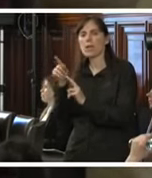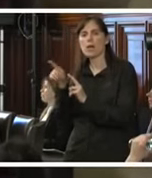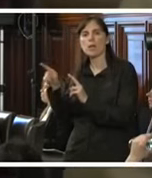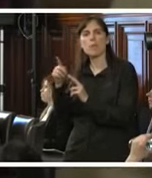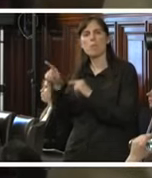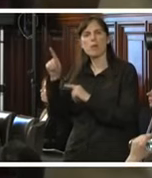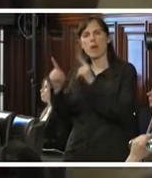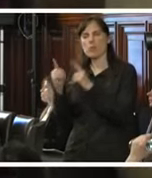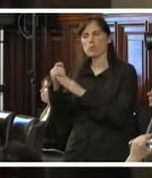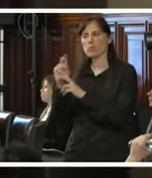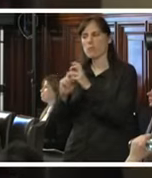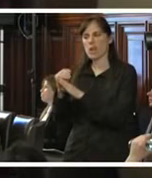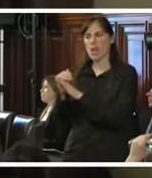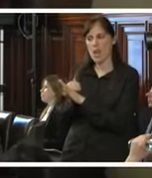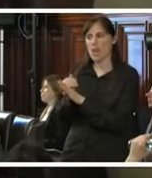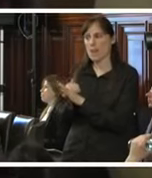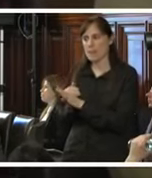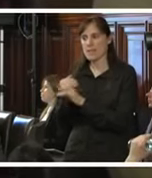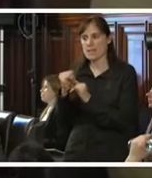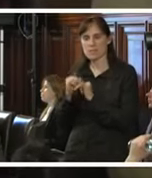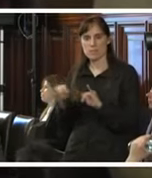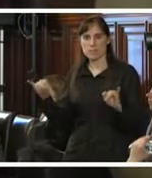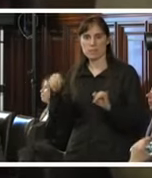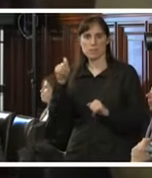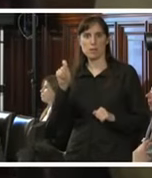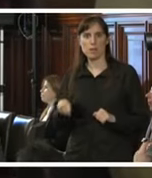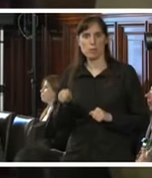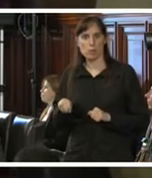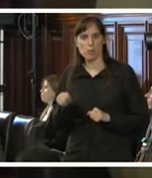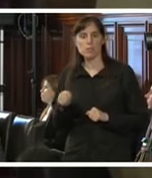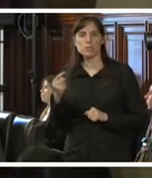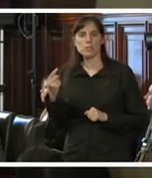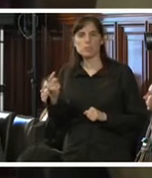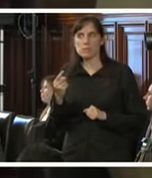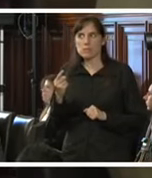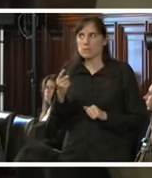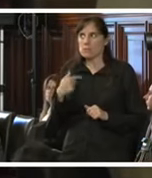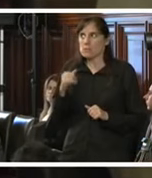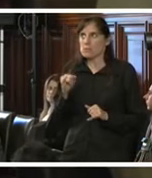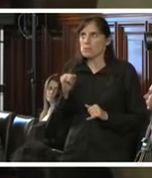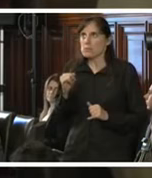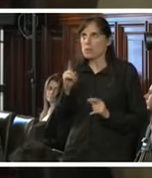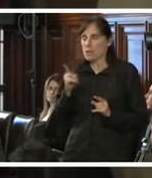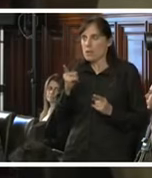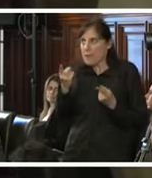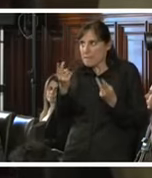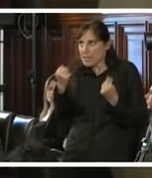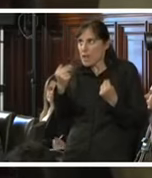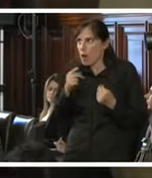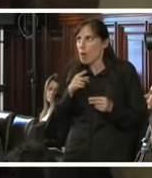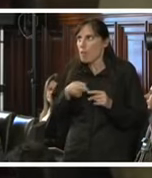de menoscabar la independencia de criterio de los magistrados judiciales, quienes se ven constreñidos a dictar resoluciones de prisión